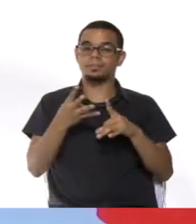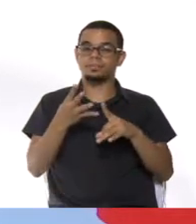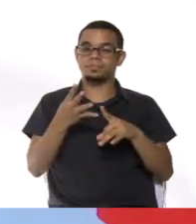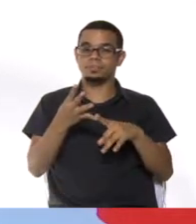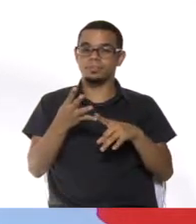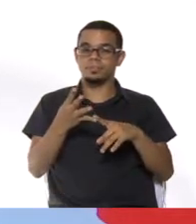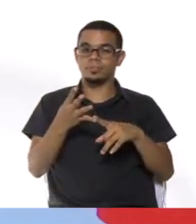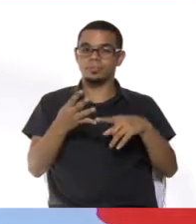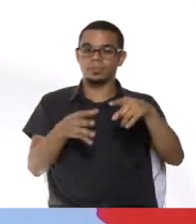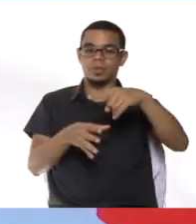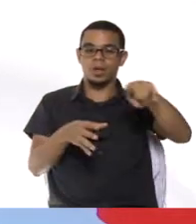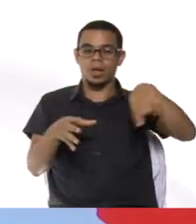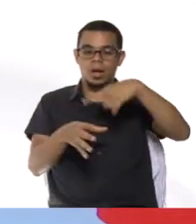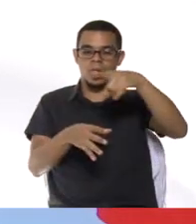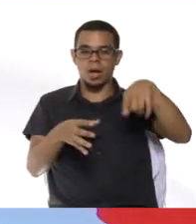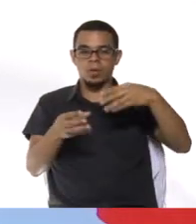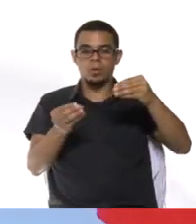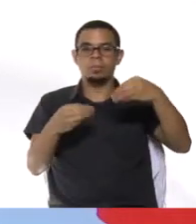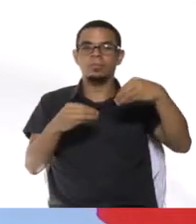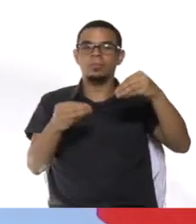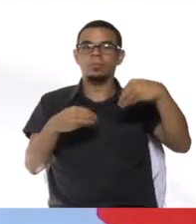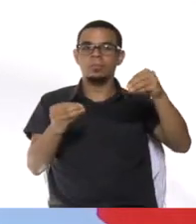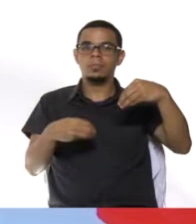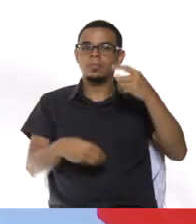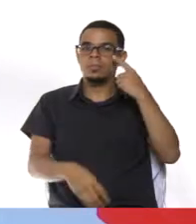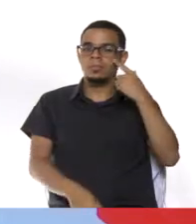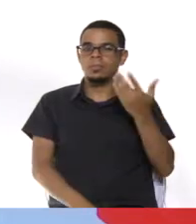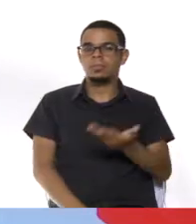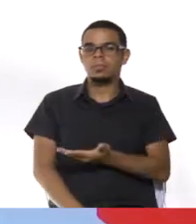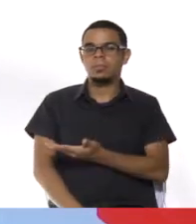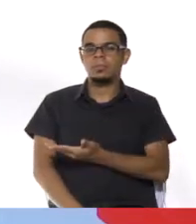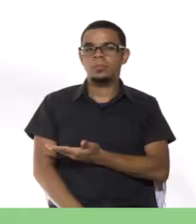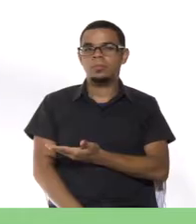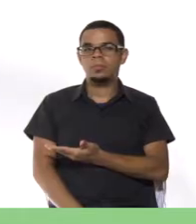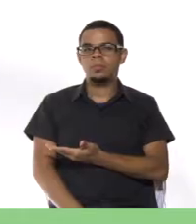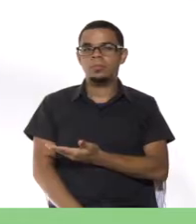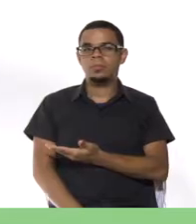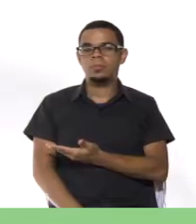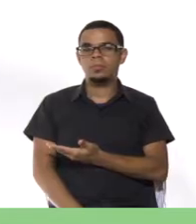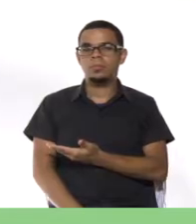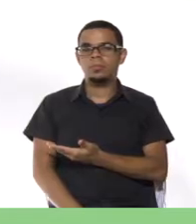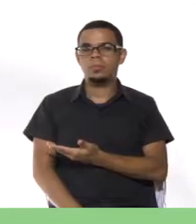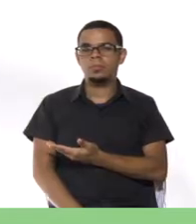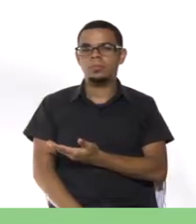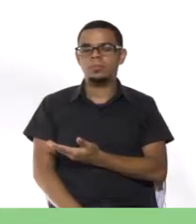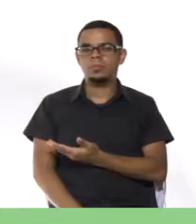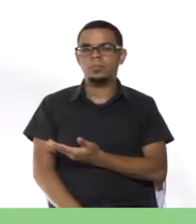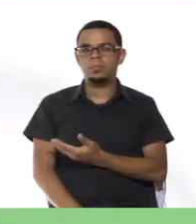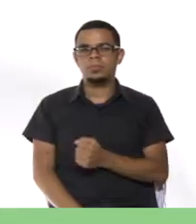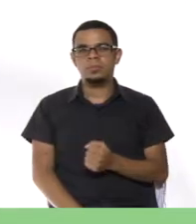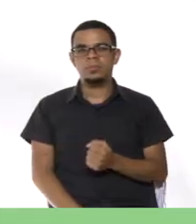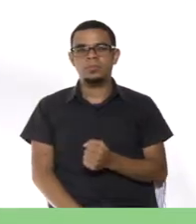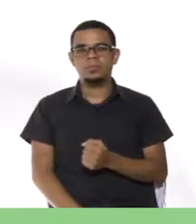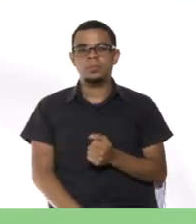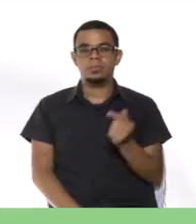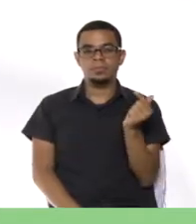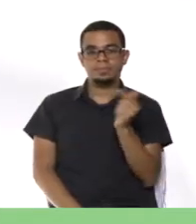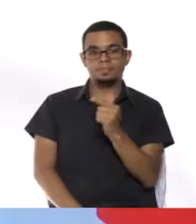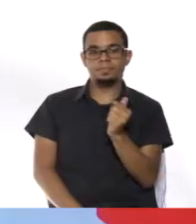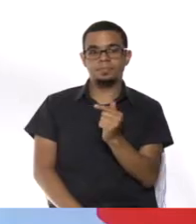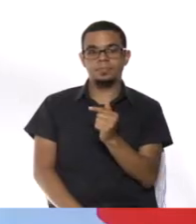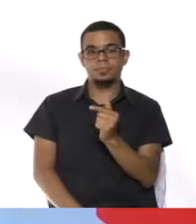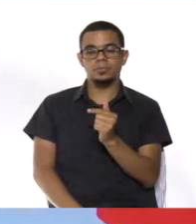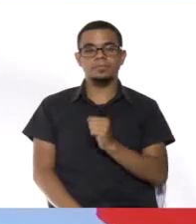esta oportunidad lo hice con una cartulina de color verde, que era lo que tenía en mi casa. Podemos hacer esto que